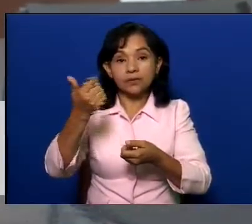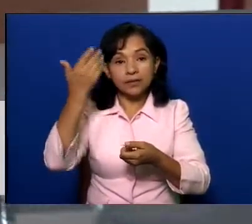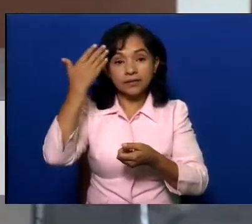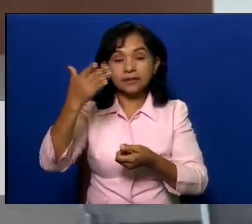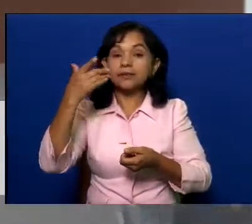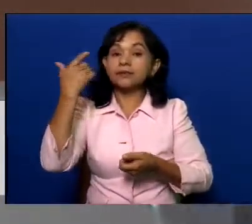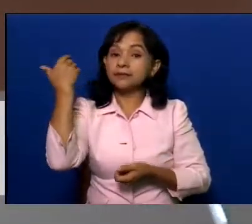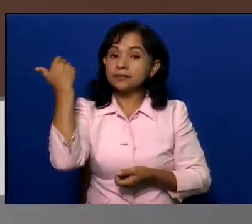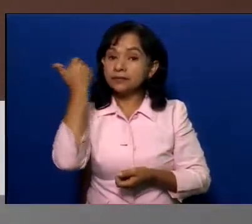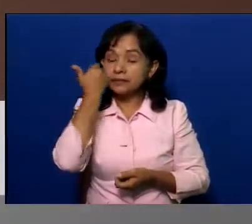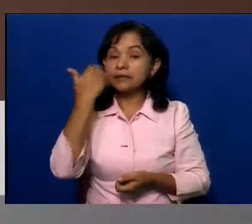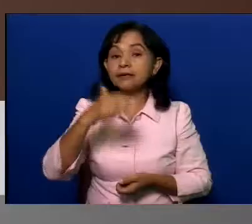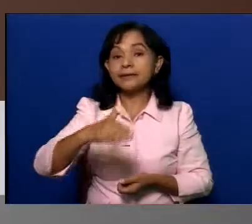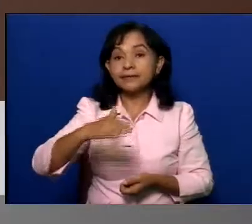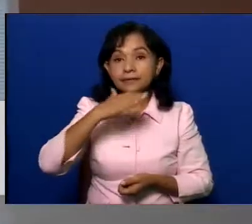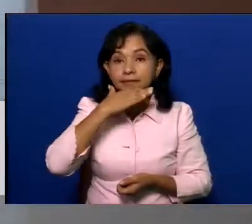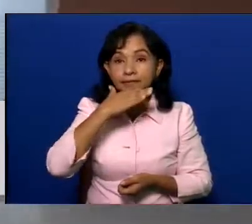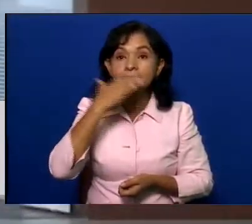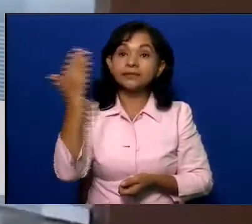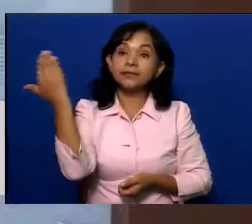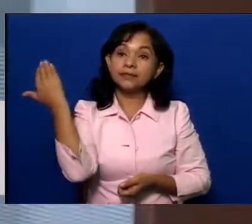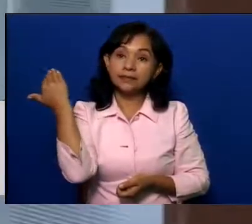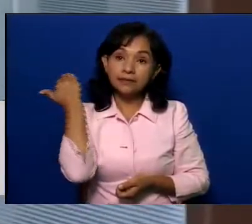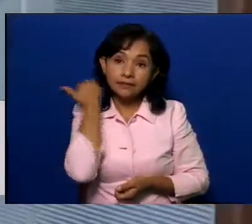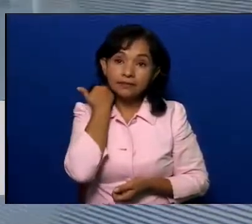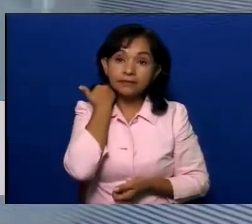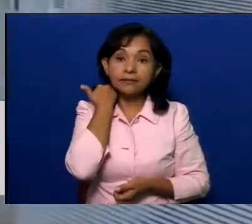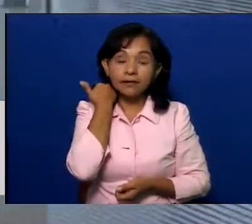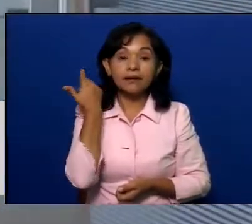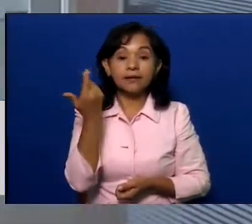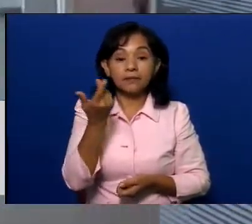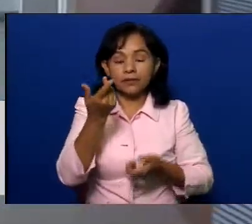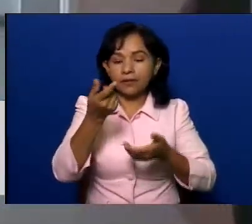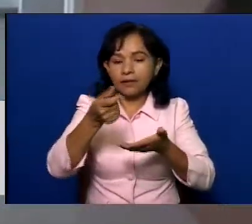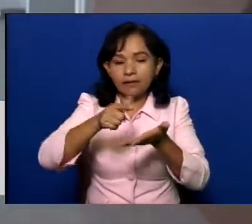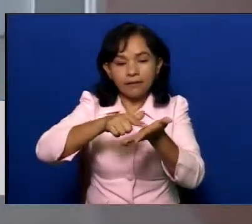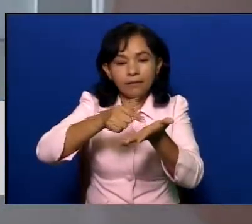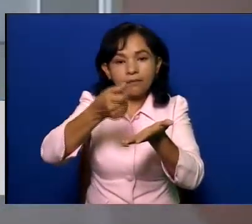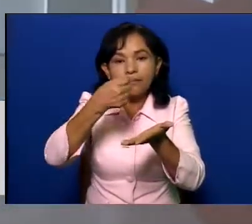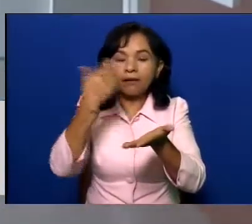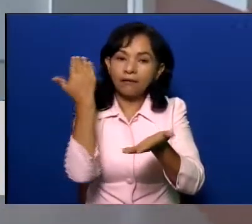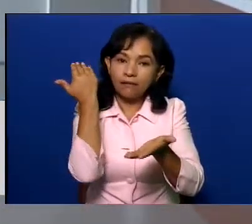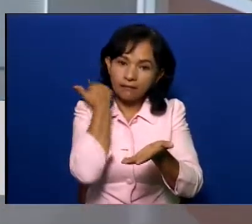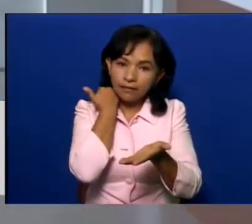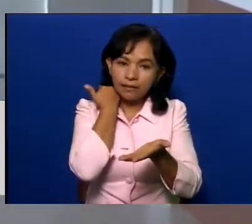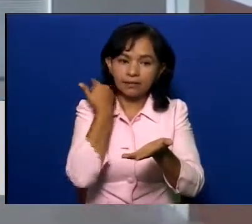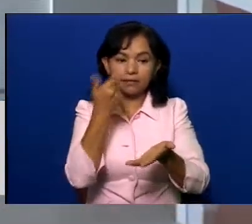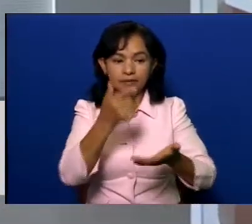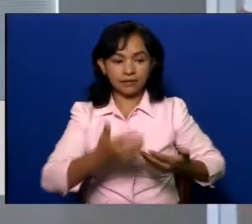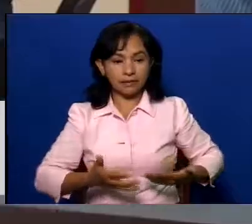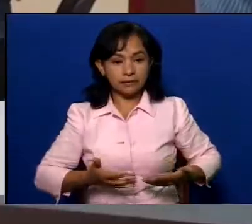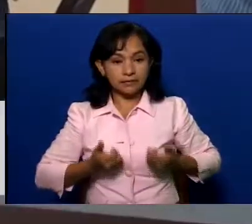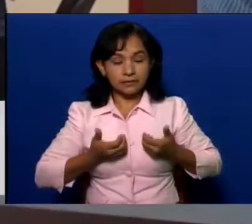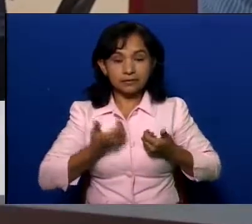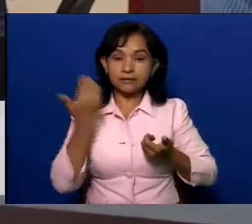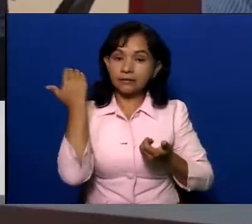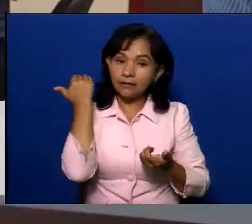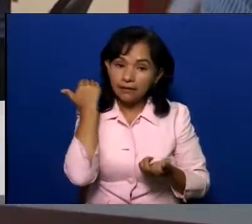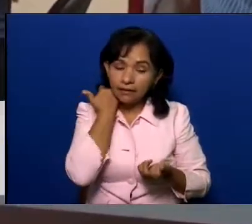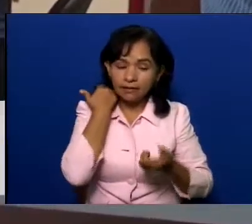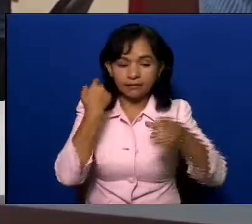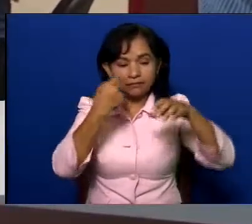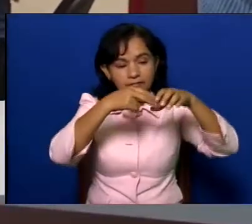hospital el Manolo Morales, la mascota para el caso de los niños, el